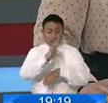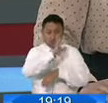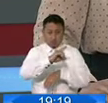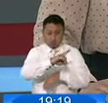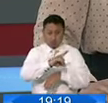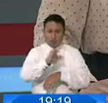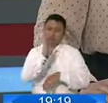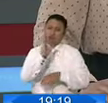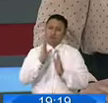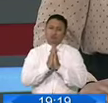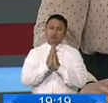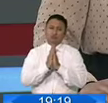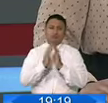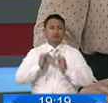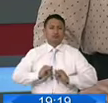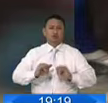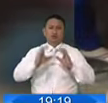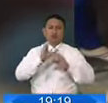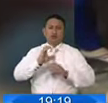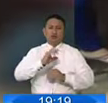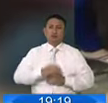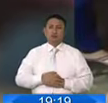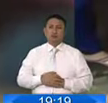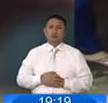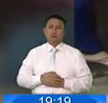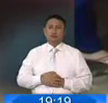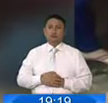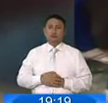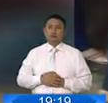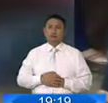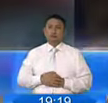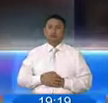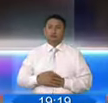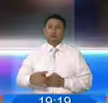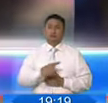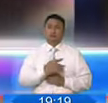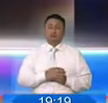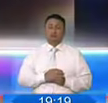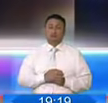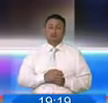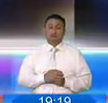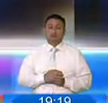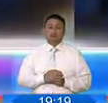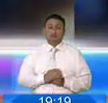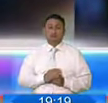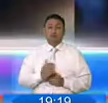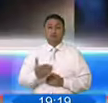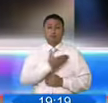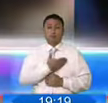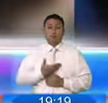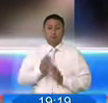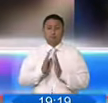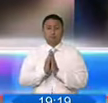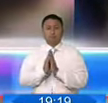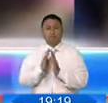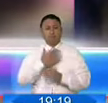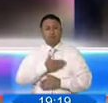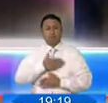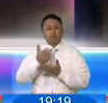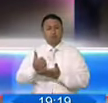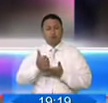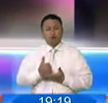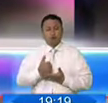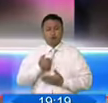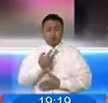búsqueda de su hijo al señor presidente ayúdenos por favor que regrese él dijo